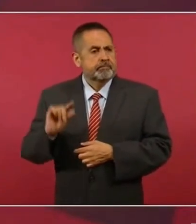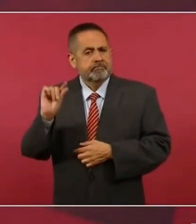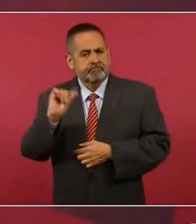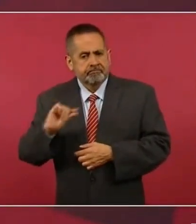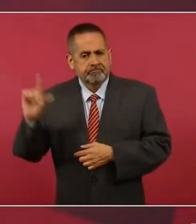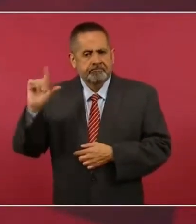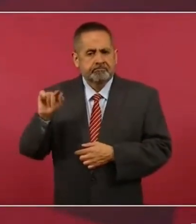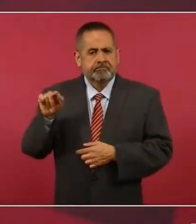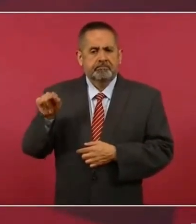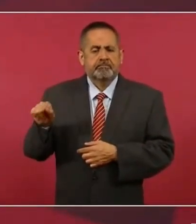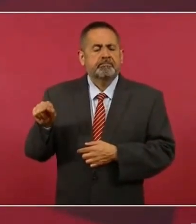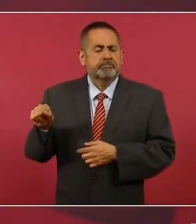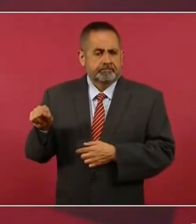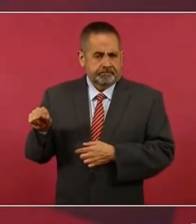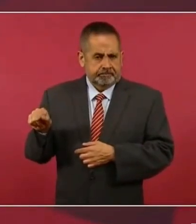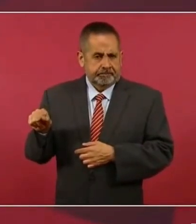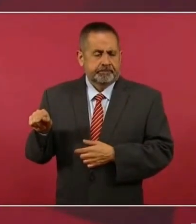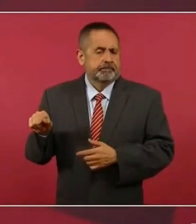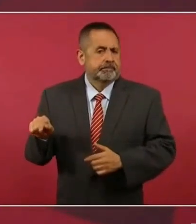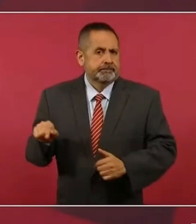profesional,